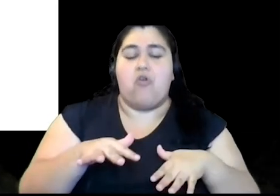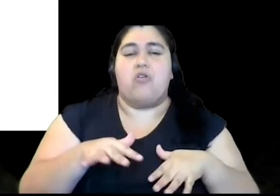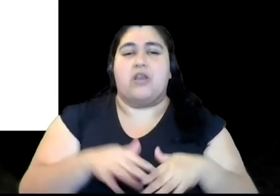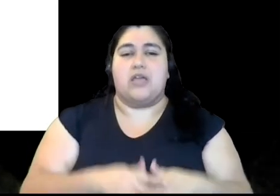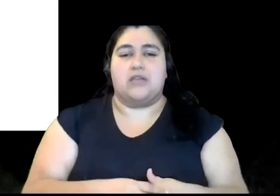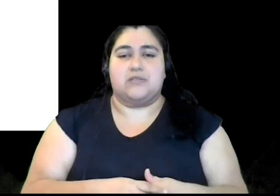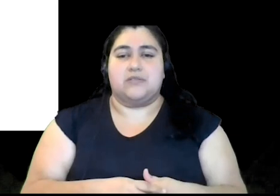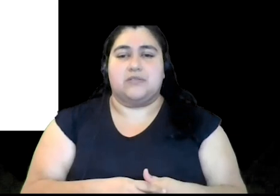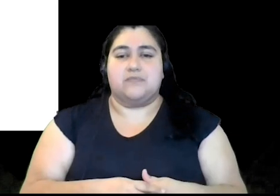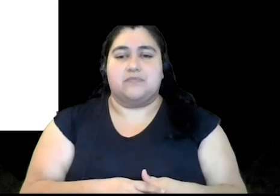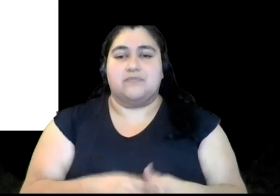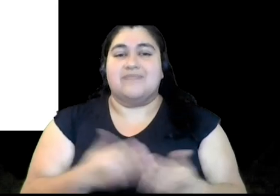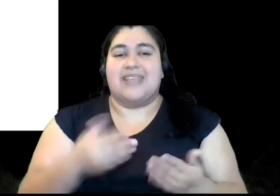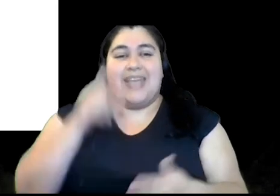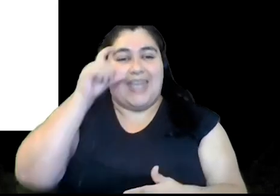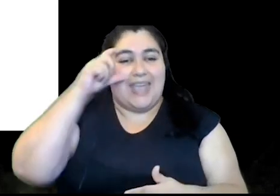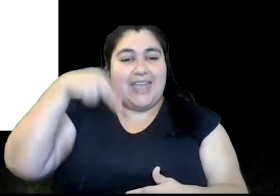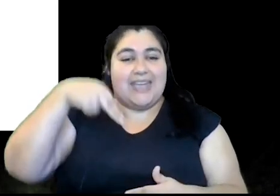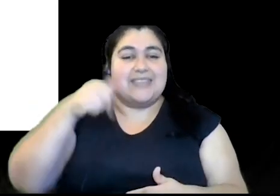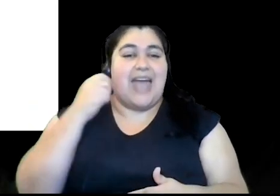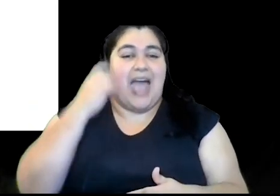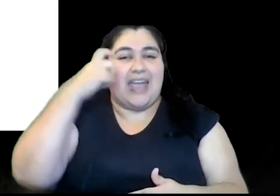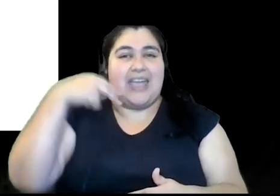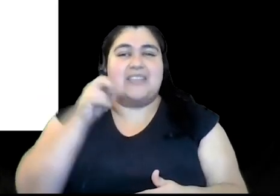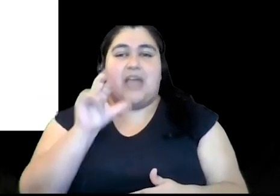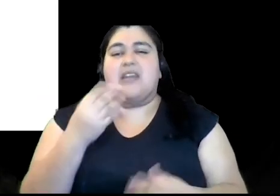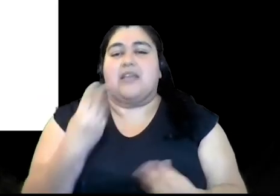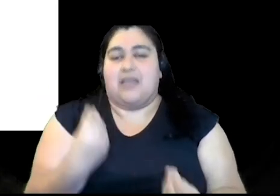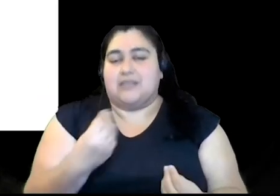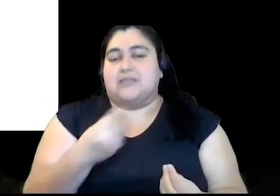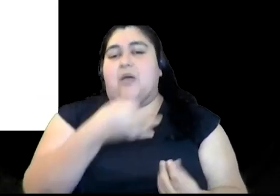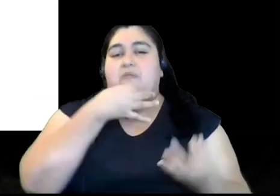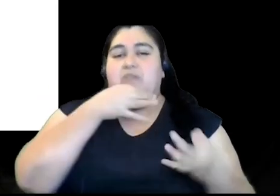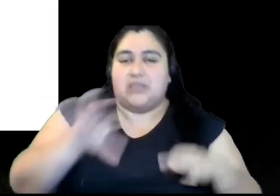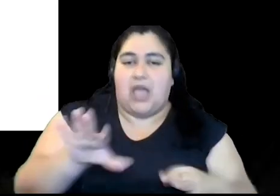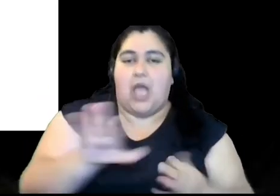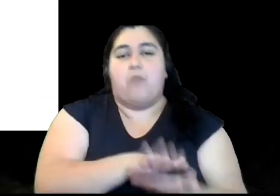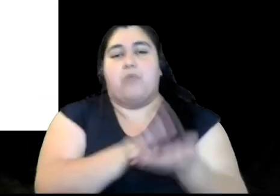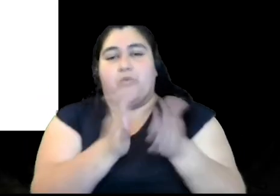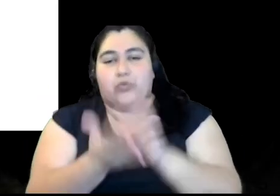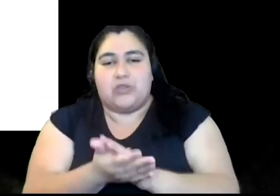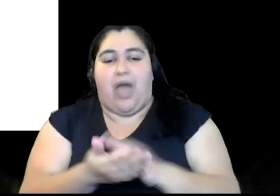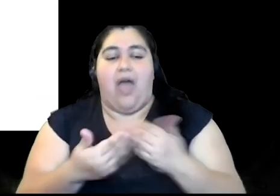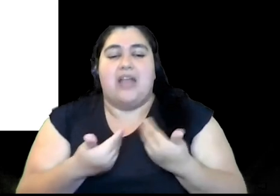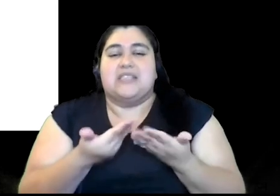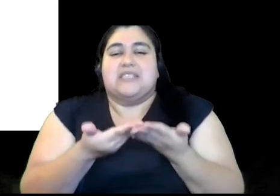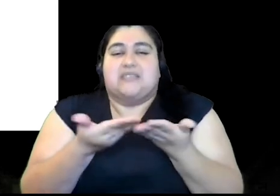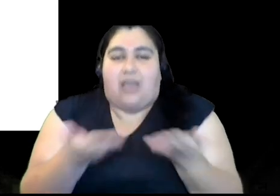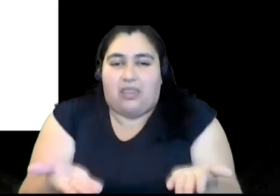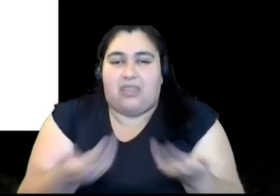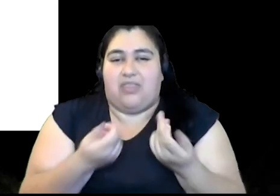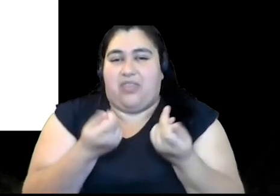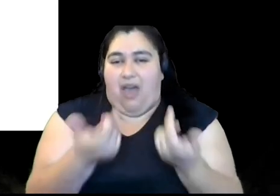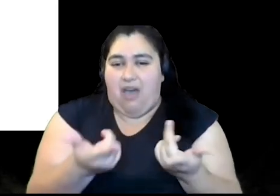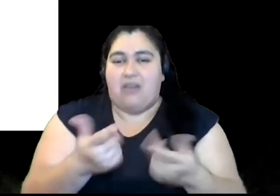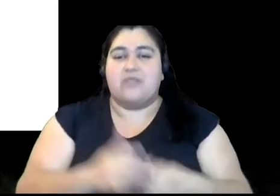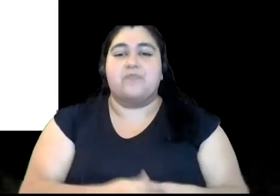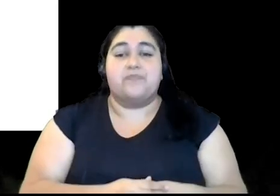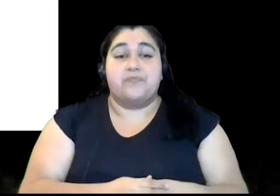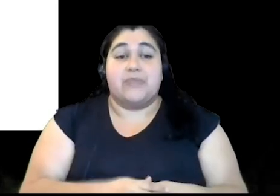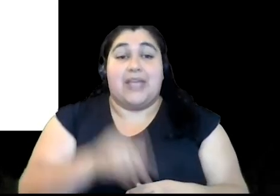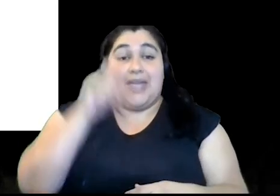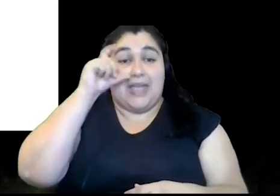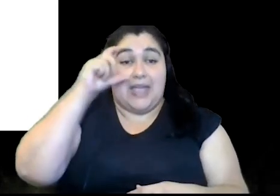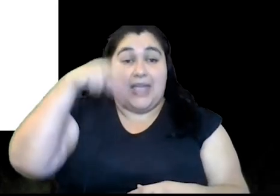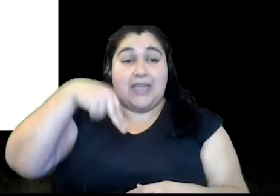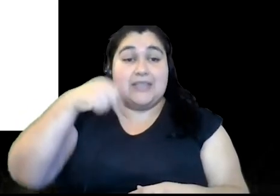enajenar es no solamente vender, es permutar, es ceder. Cuando hablo de